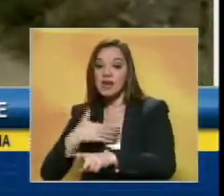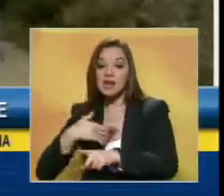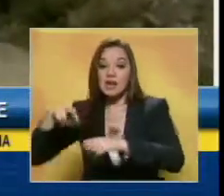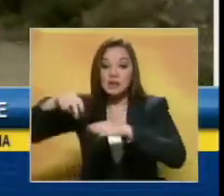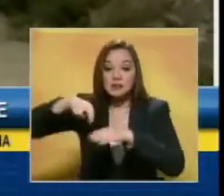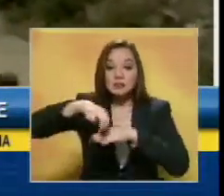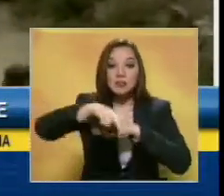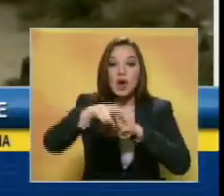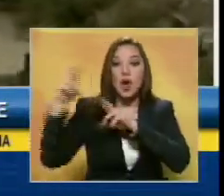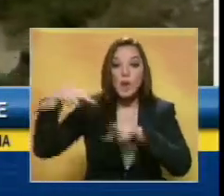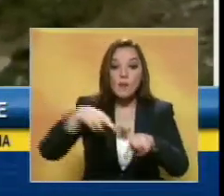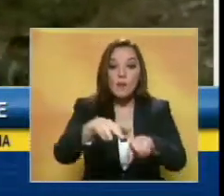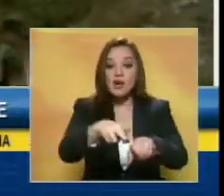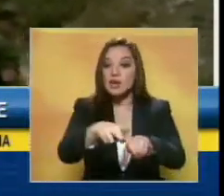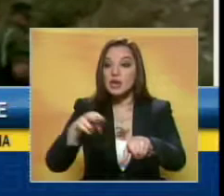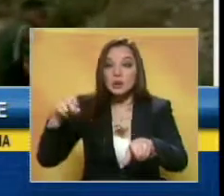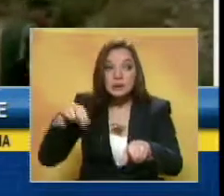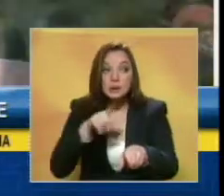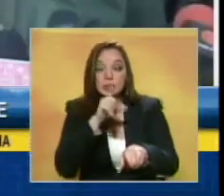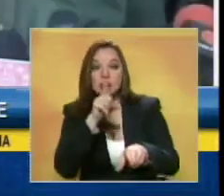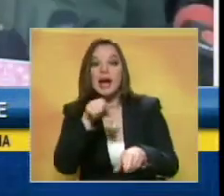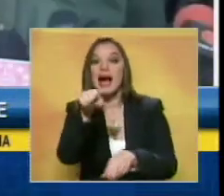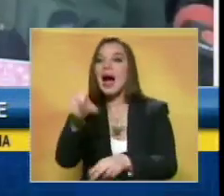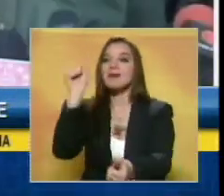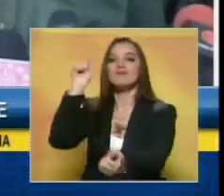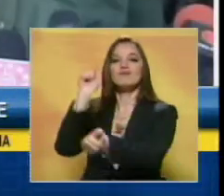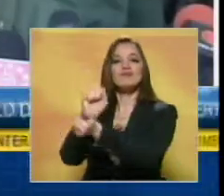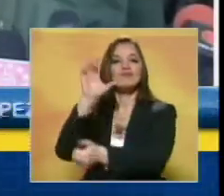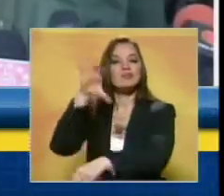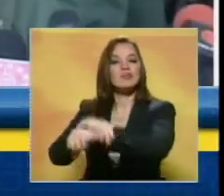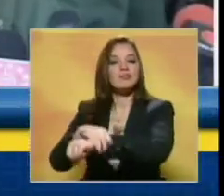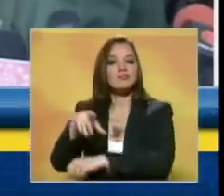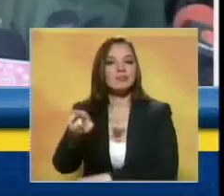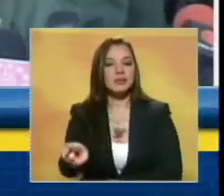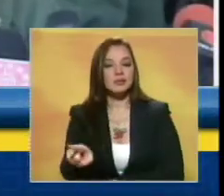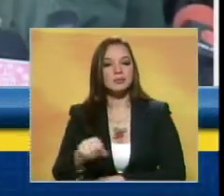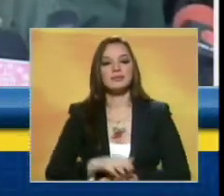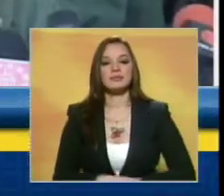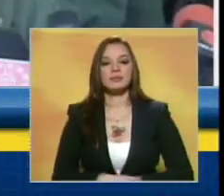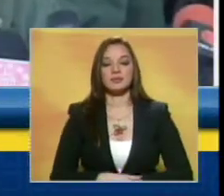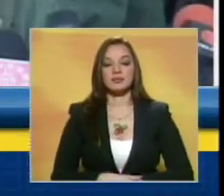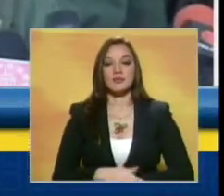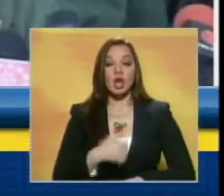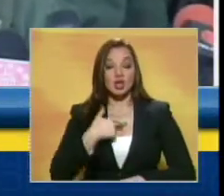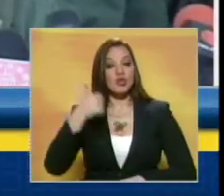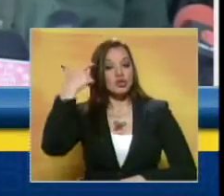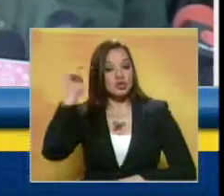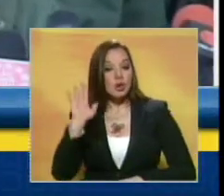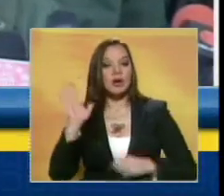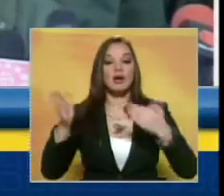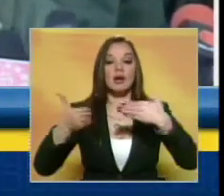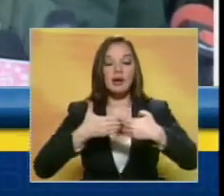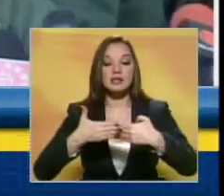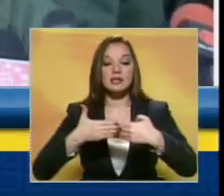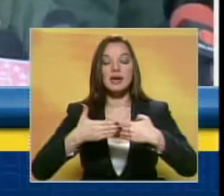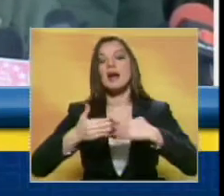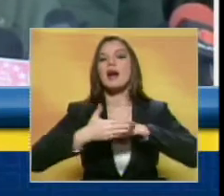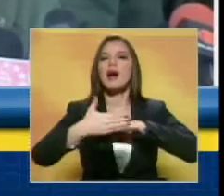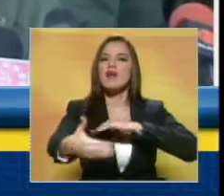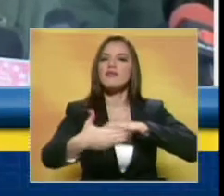el río Táchira será privado de libertad. Creo que las restricciones con relación al tránsito en la